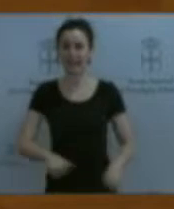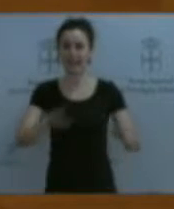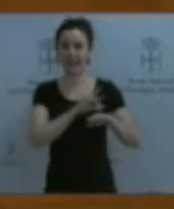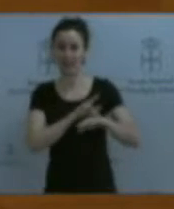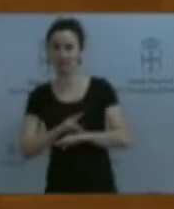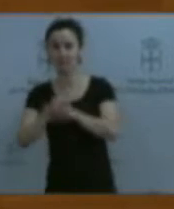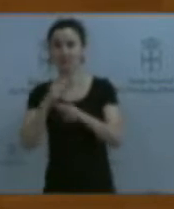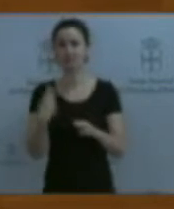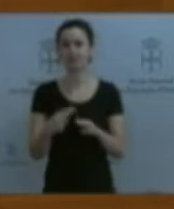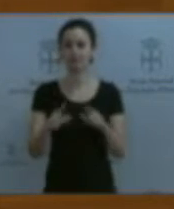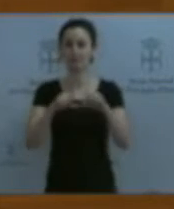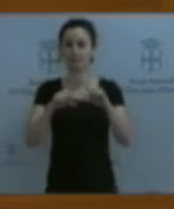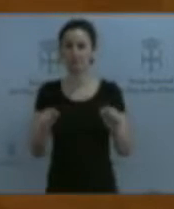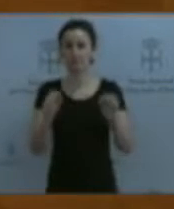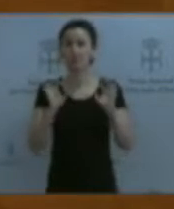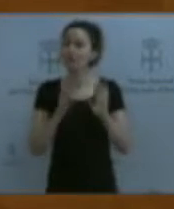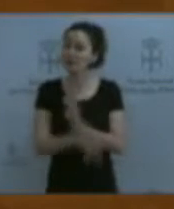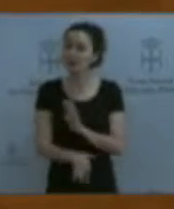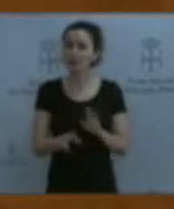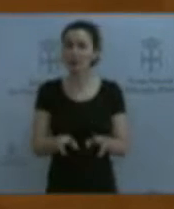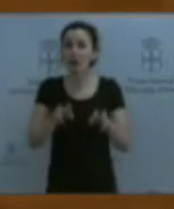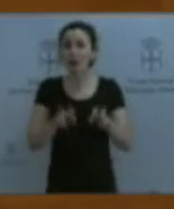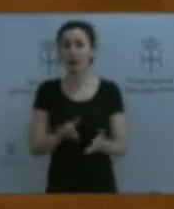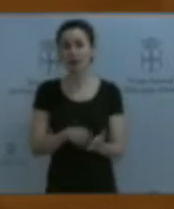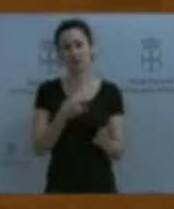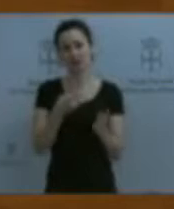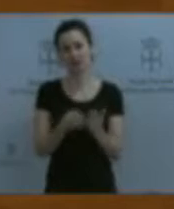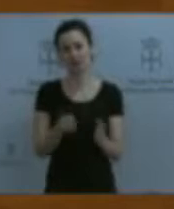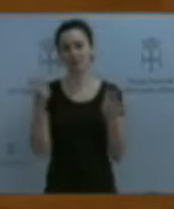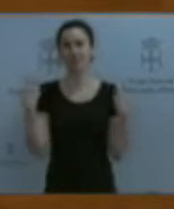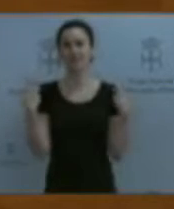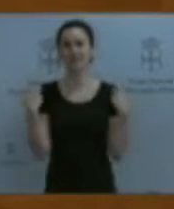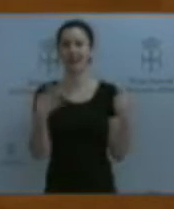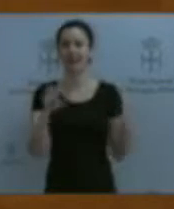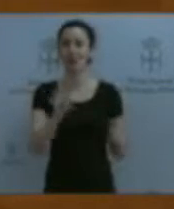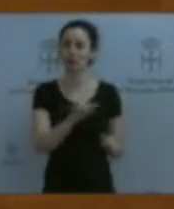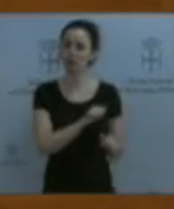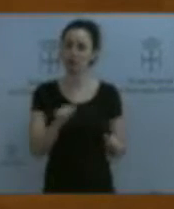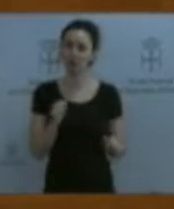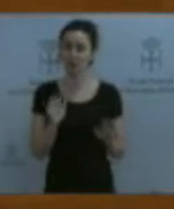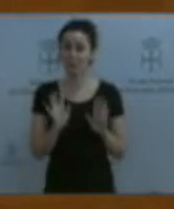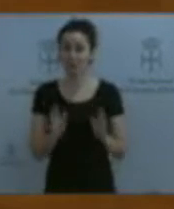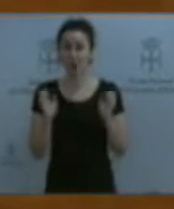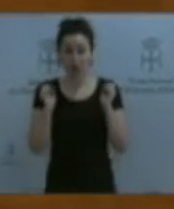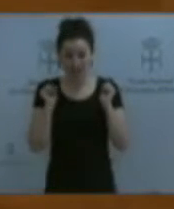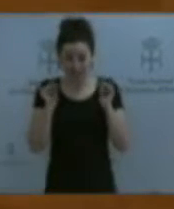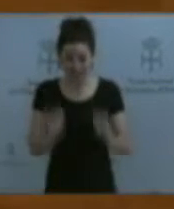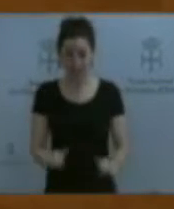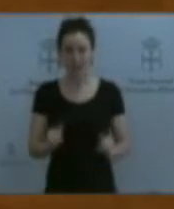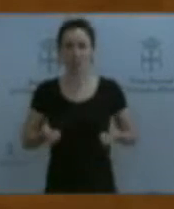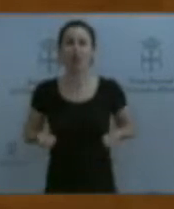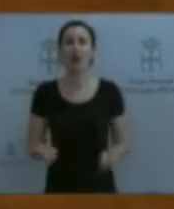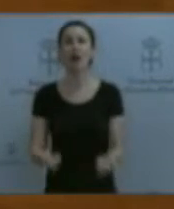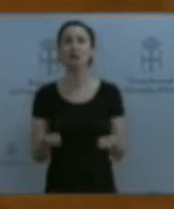la política en Asturias es, sin duda, la modernización del sistema fiscal autonómico. Pero ni el despilfarro de la Federación Socialista Asturiana